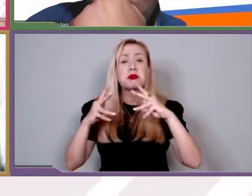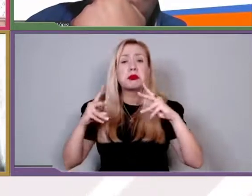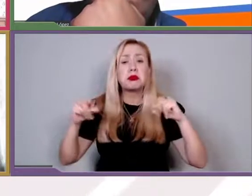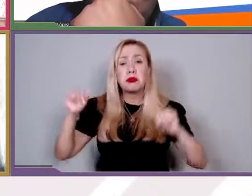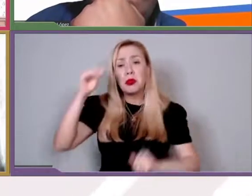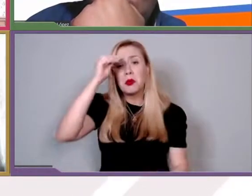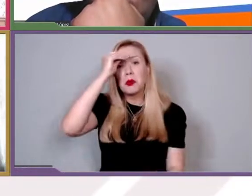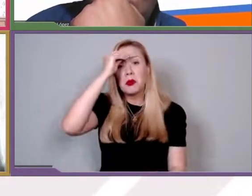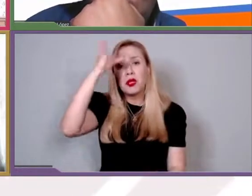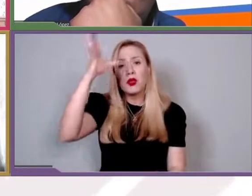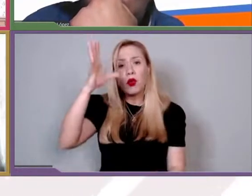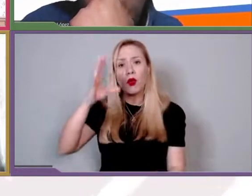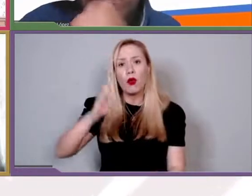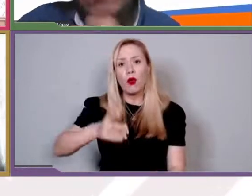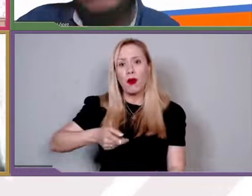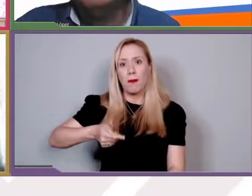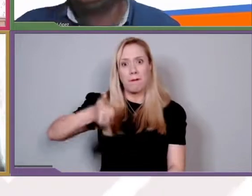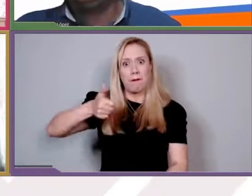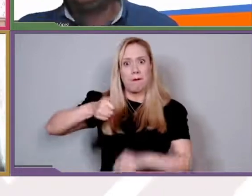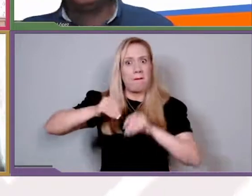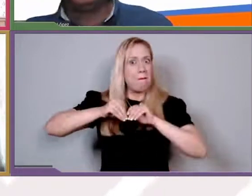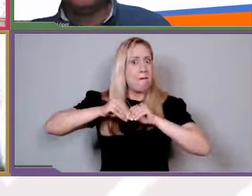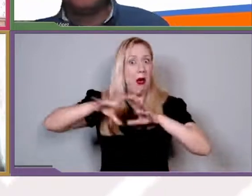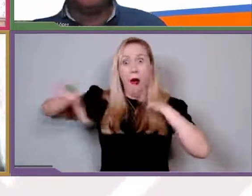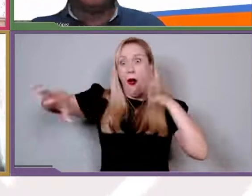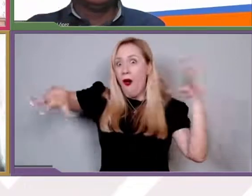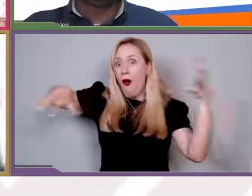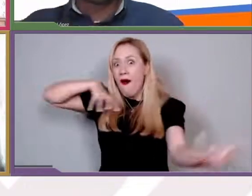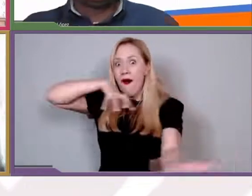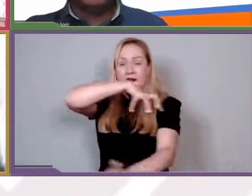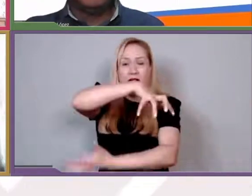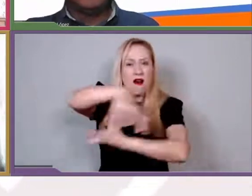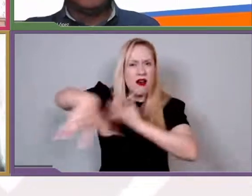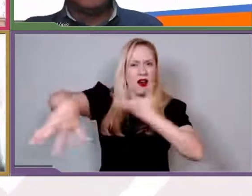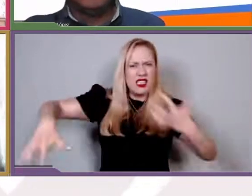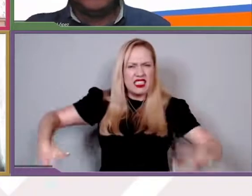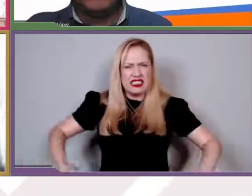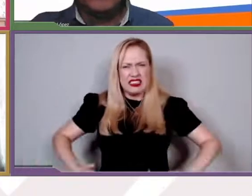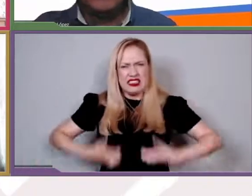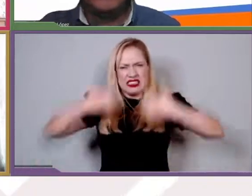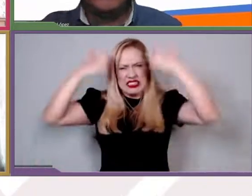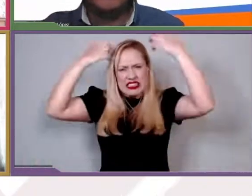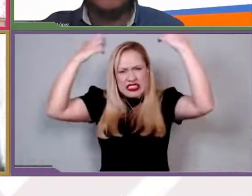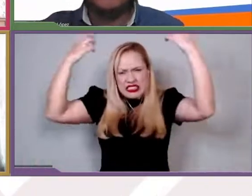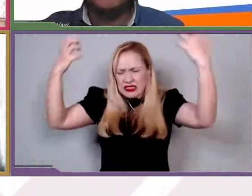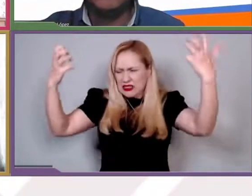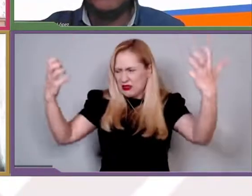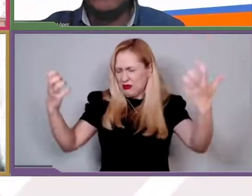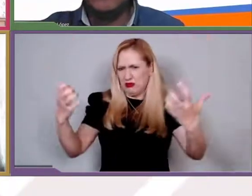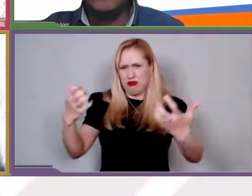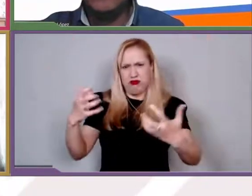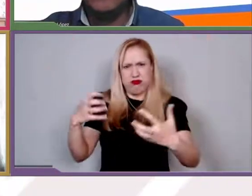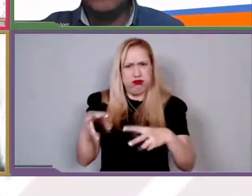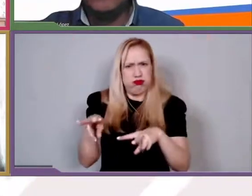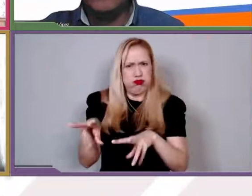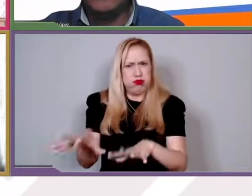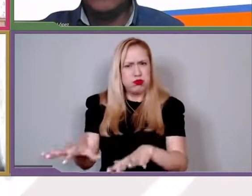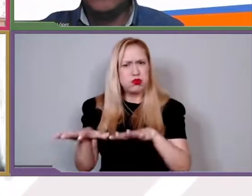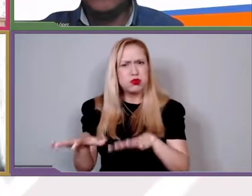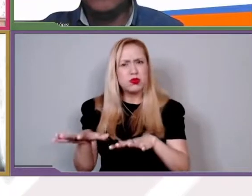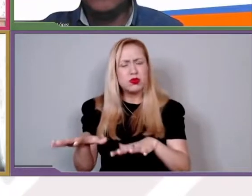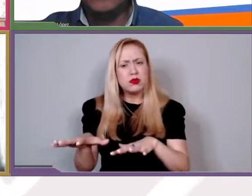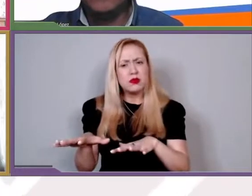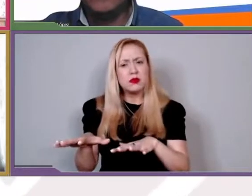un furor momentáneo, una indignación fugaz en este mar de